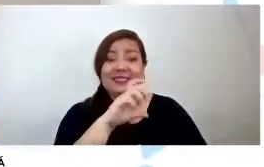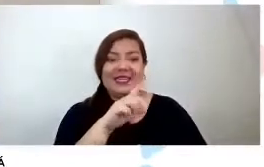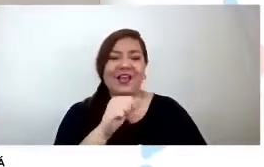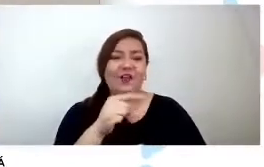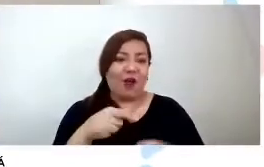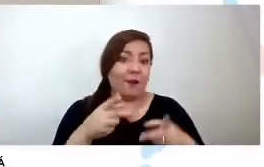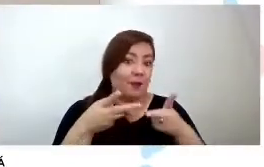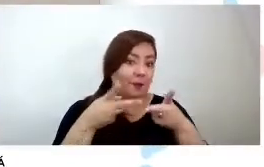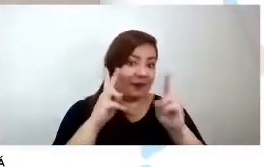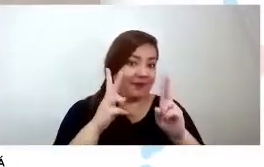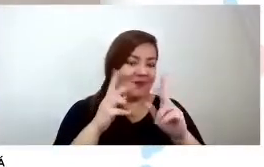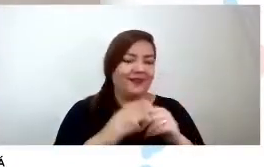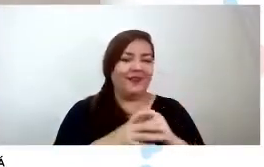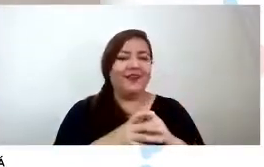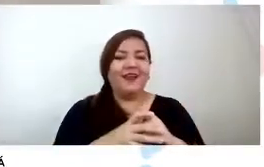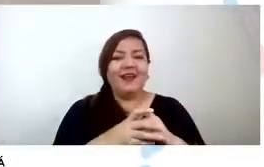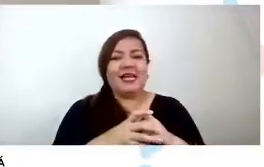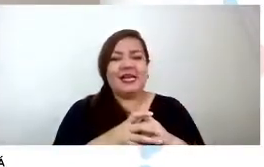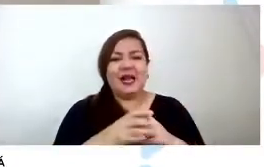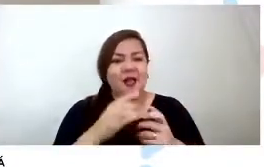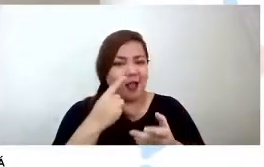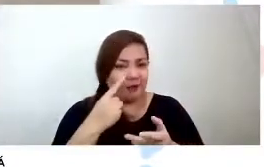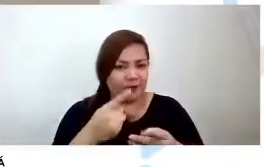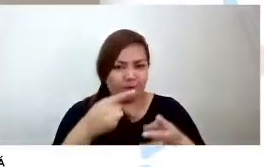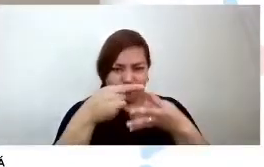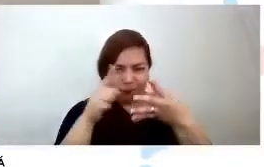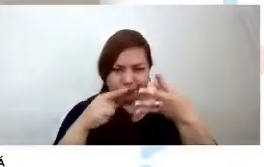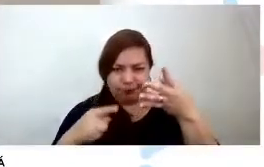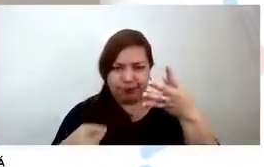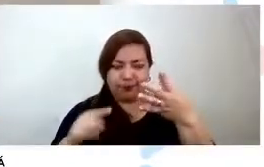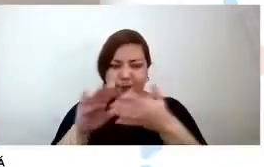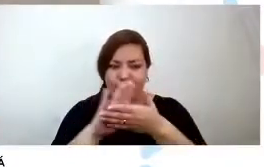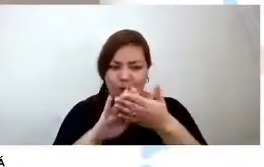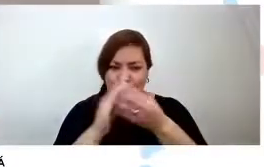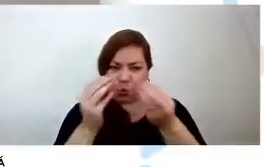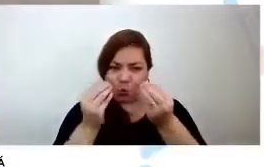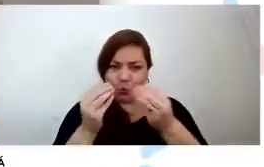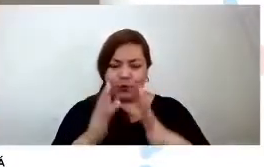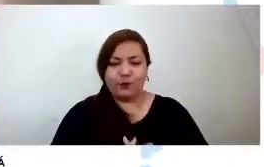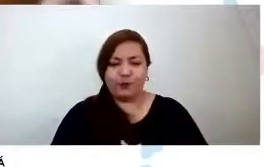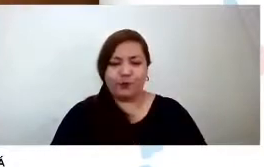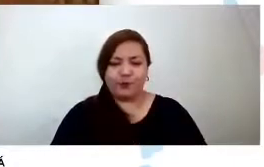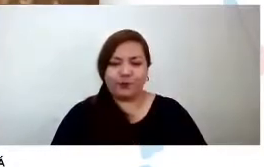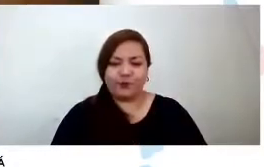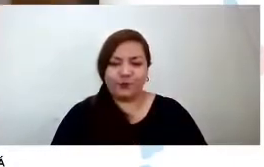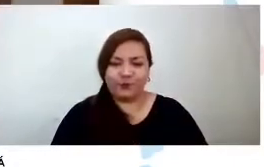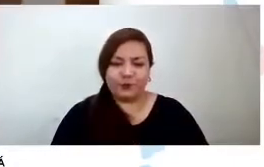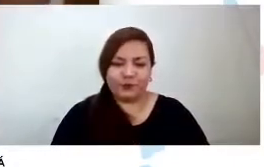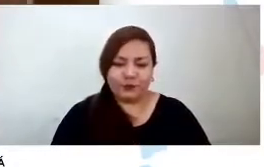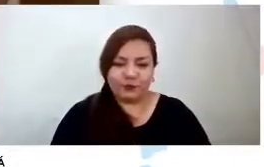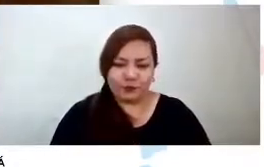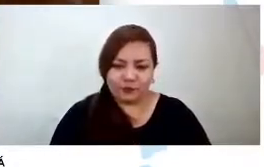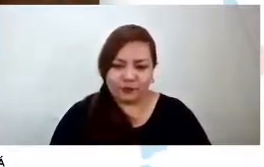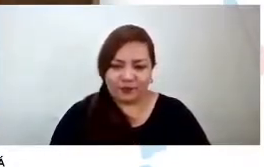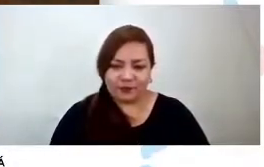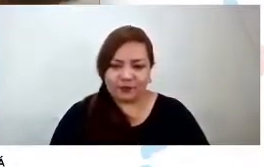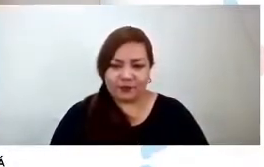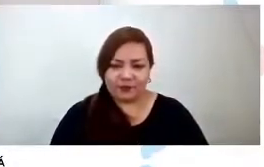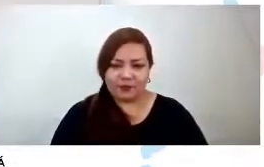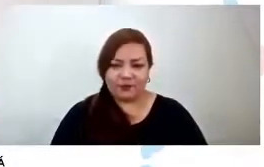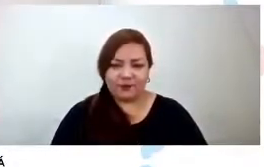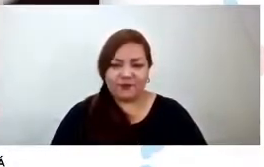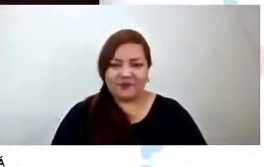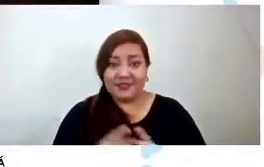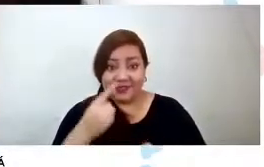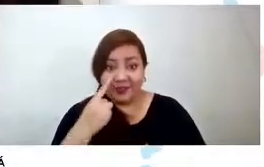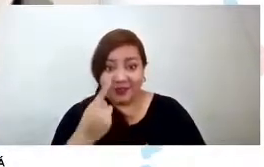apreciar varios ejemplares que están en su palacio. A ver, el pato va a venir por acá. ¿Se